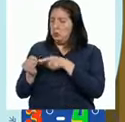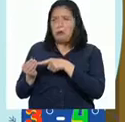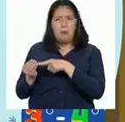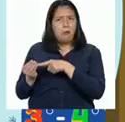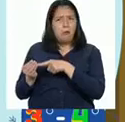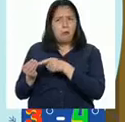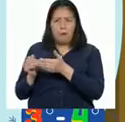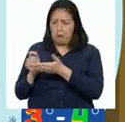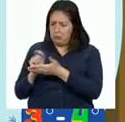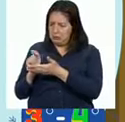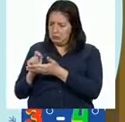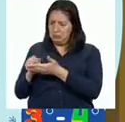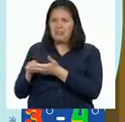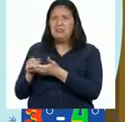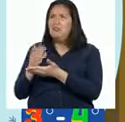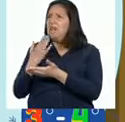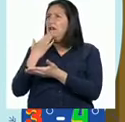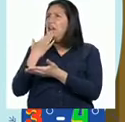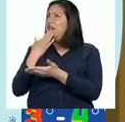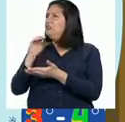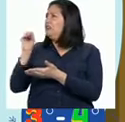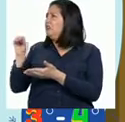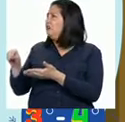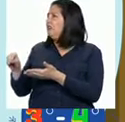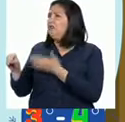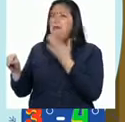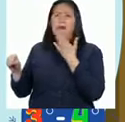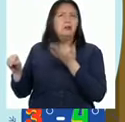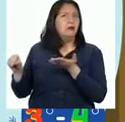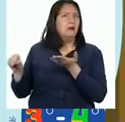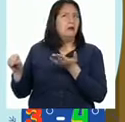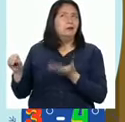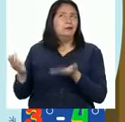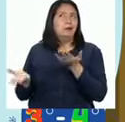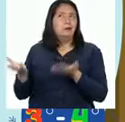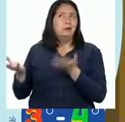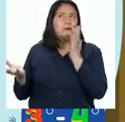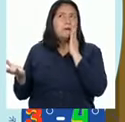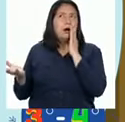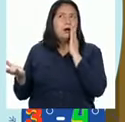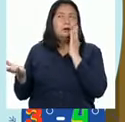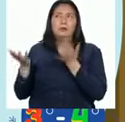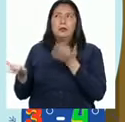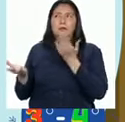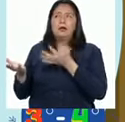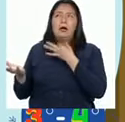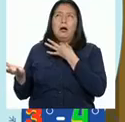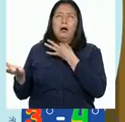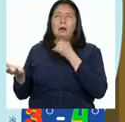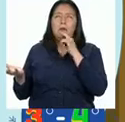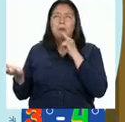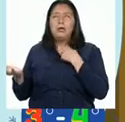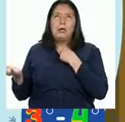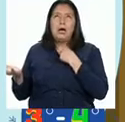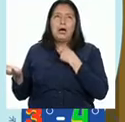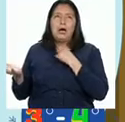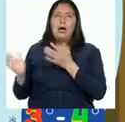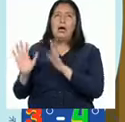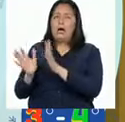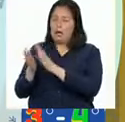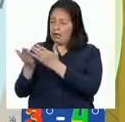Es una nota. ¿Quién la habrá dejado ahí? ¿Mamá? ¿La abuela? ¿El hada de las